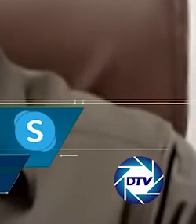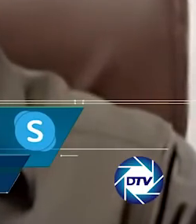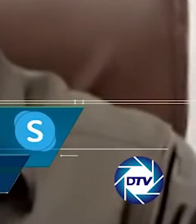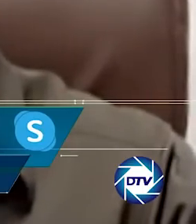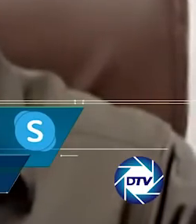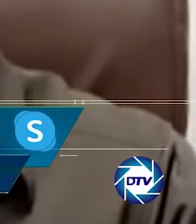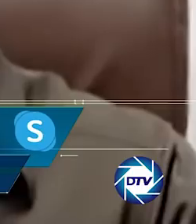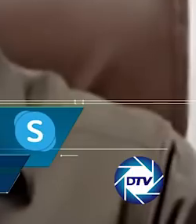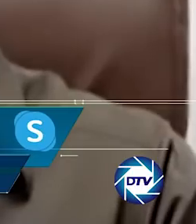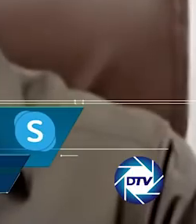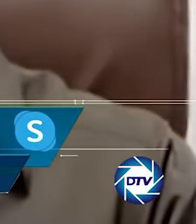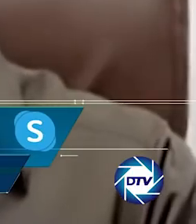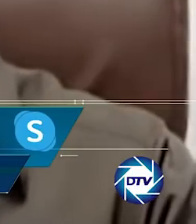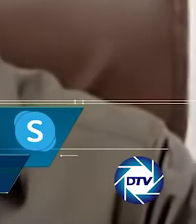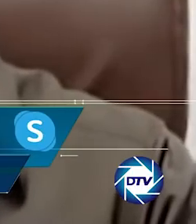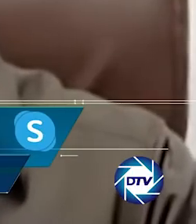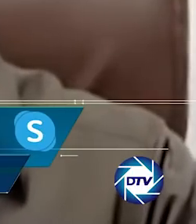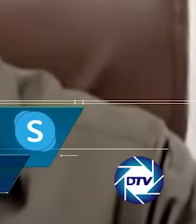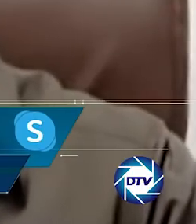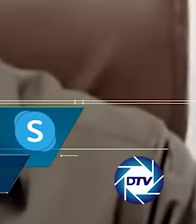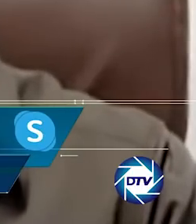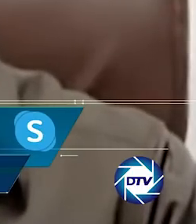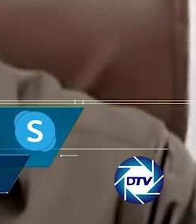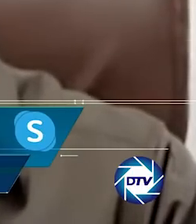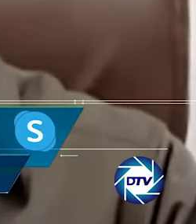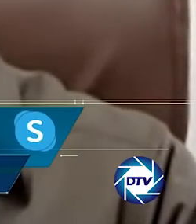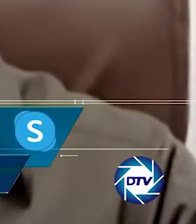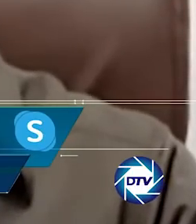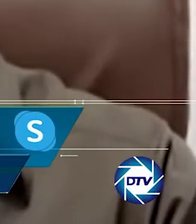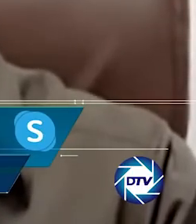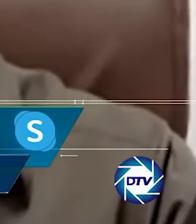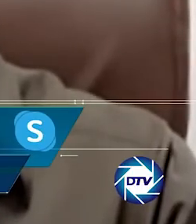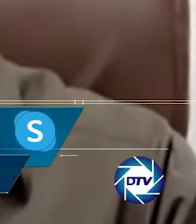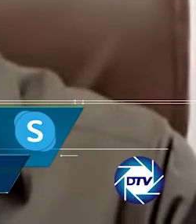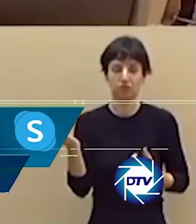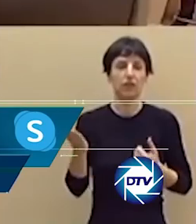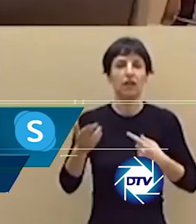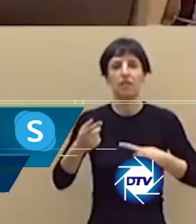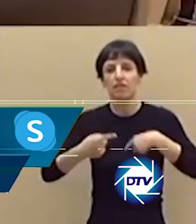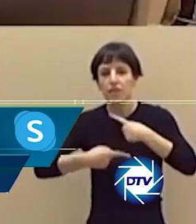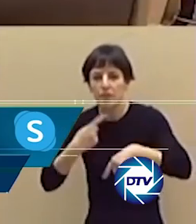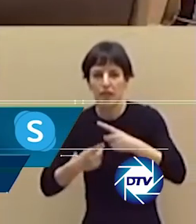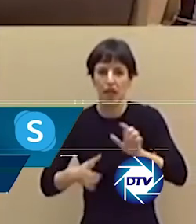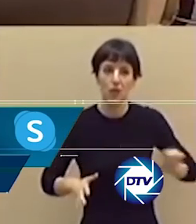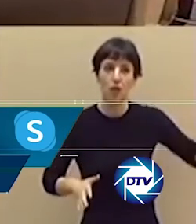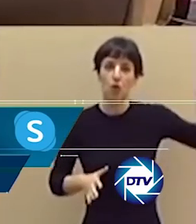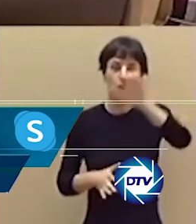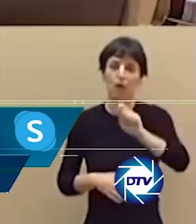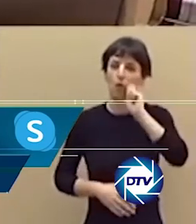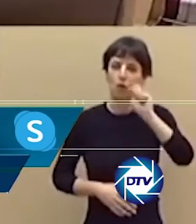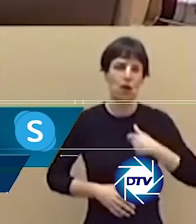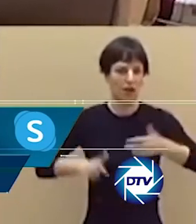socialistas españoles, que son los grandes apoyos de Venezuela y de Cuba, que son las dos patas principales del señor